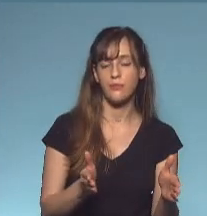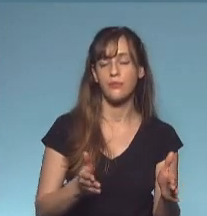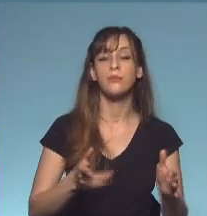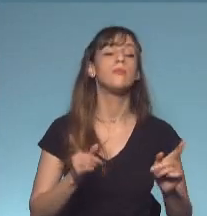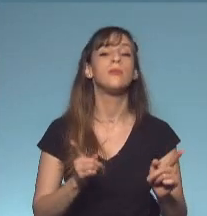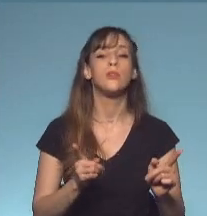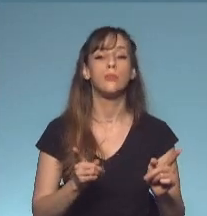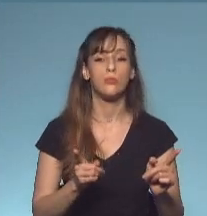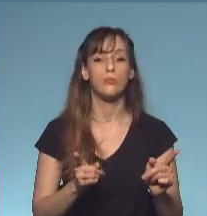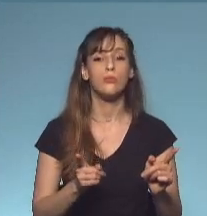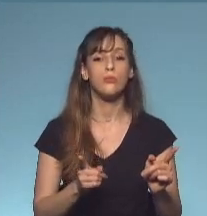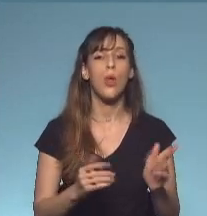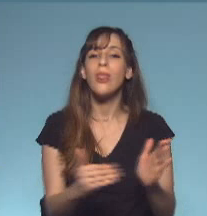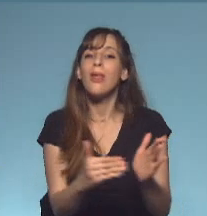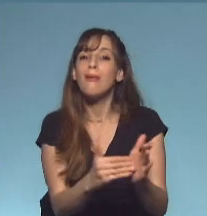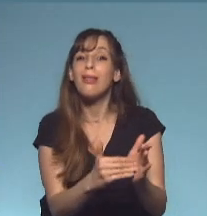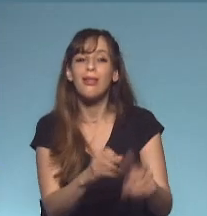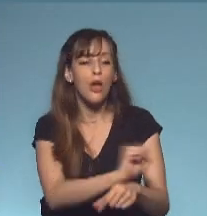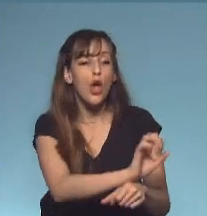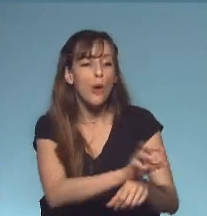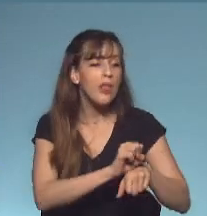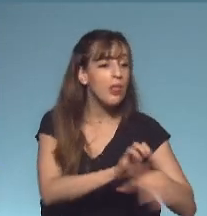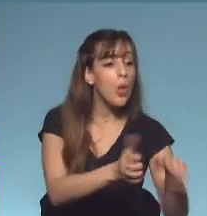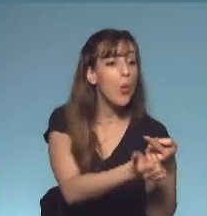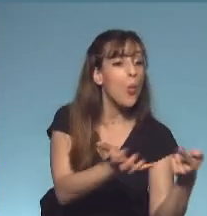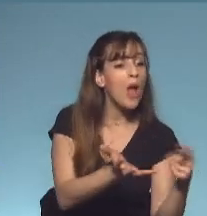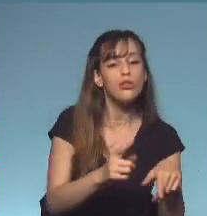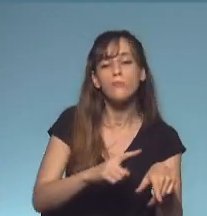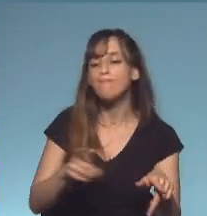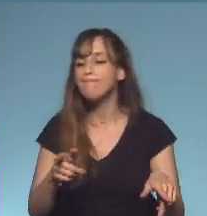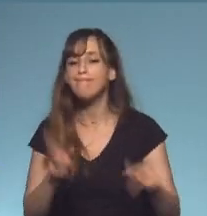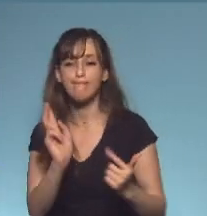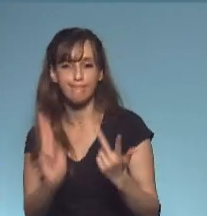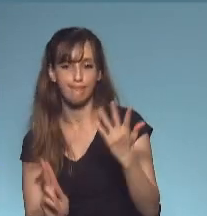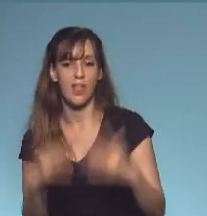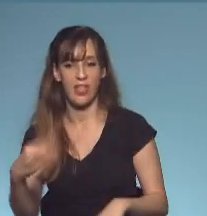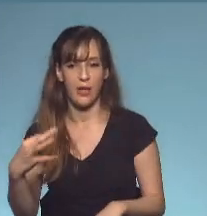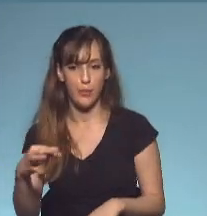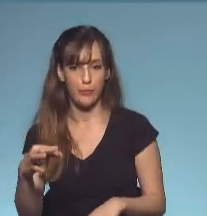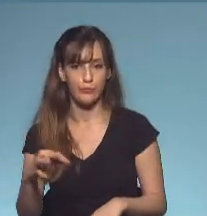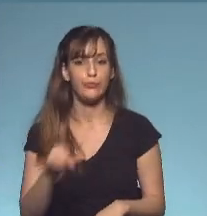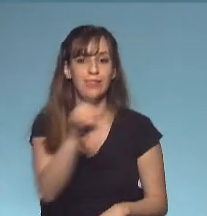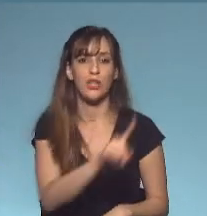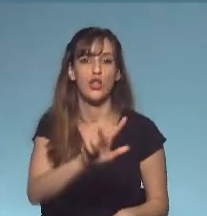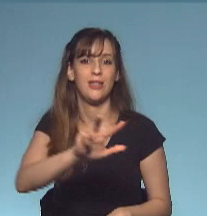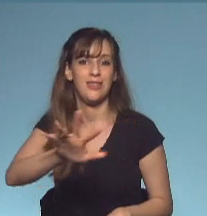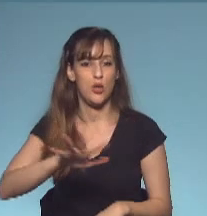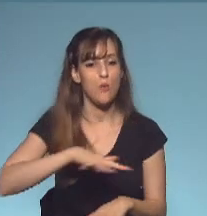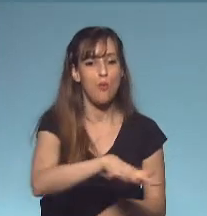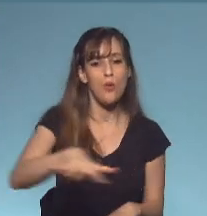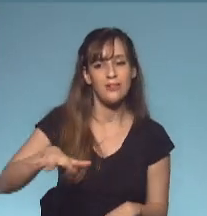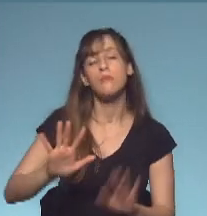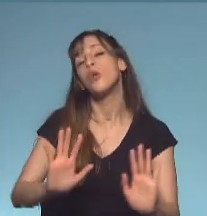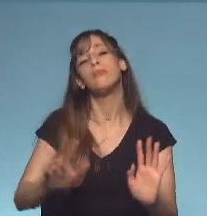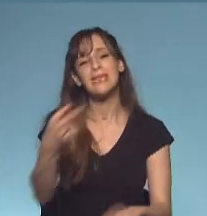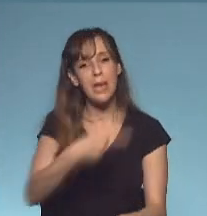obedece a la situación epidemiológica de cada uno de los 135 municipios y que semana a semana, recalculando las